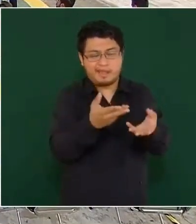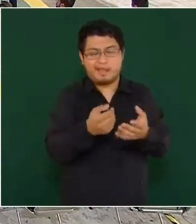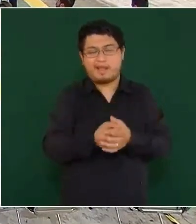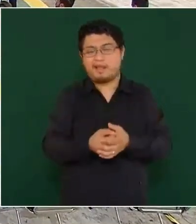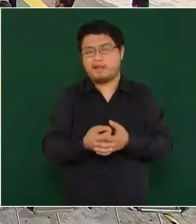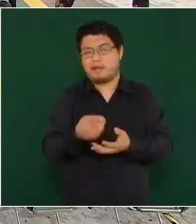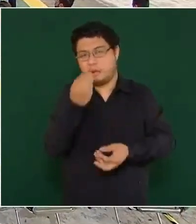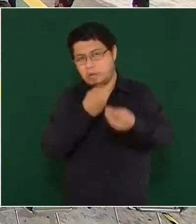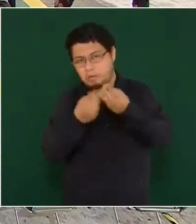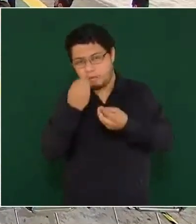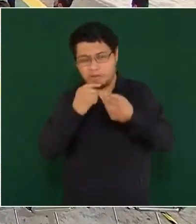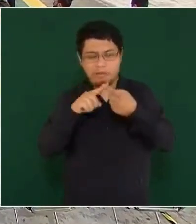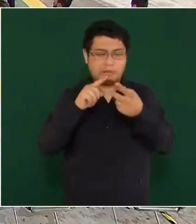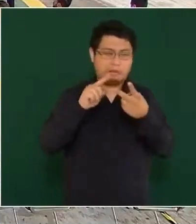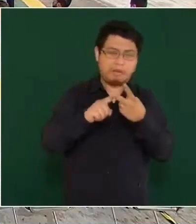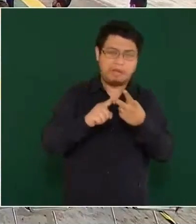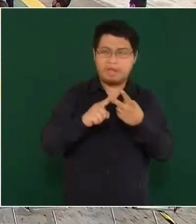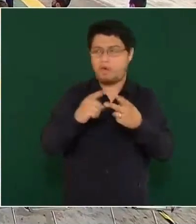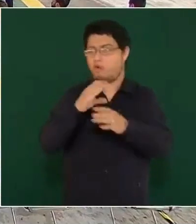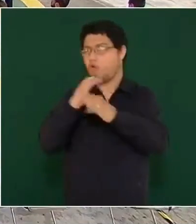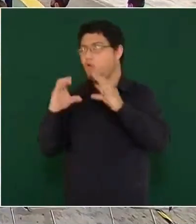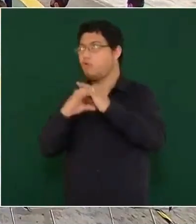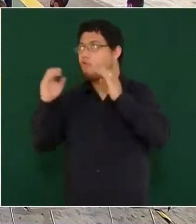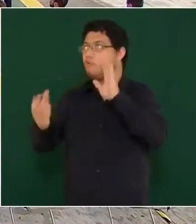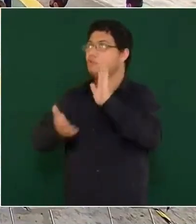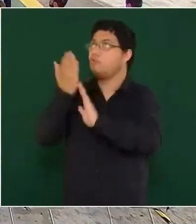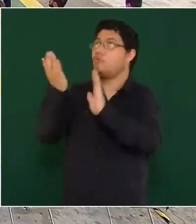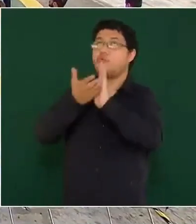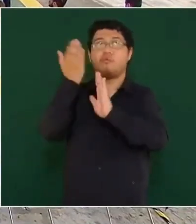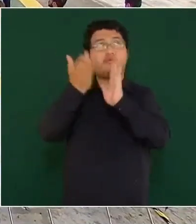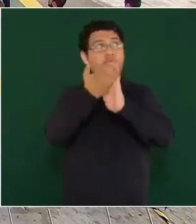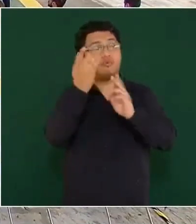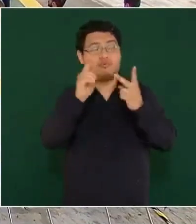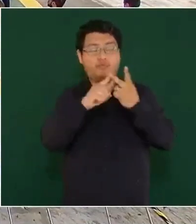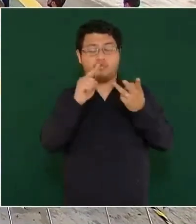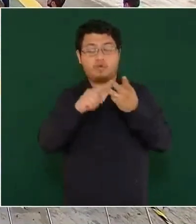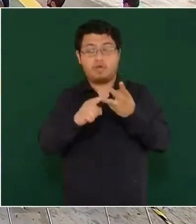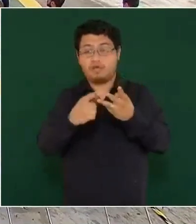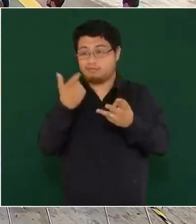construcción el dinero en efectivo